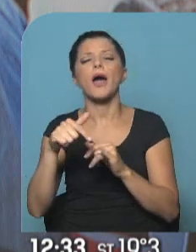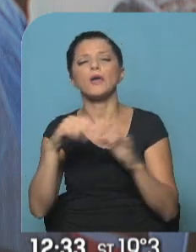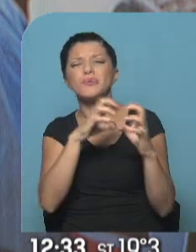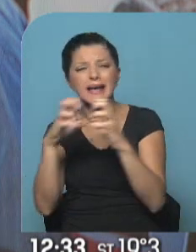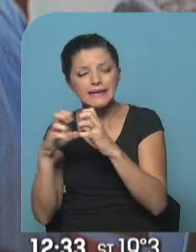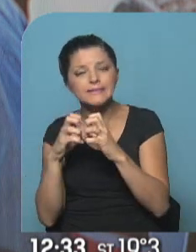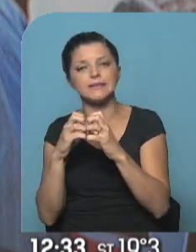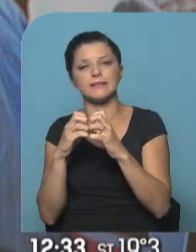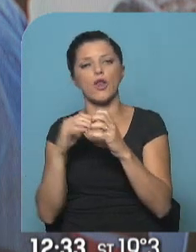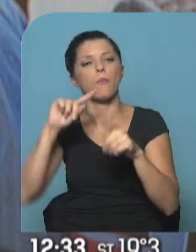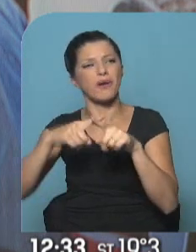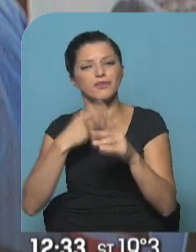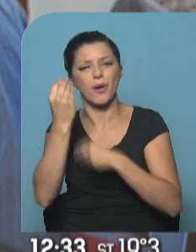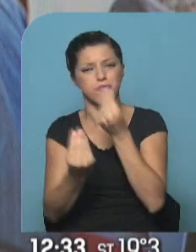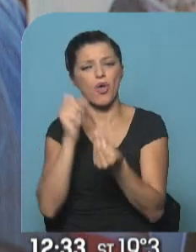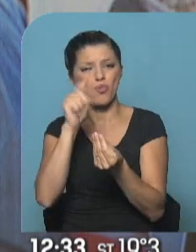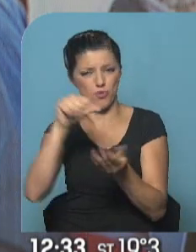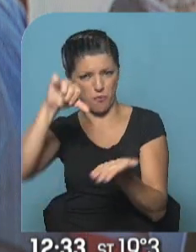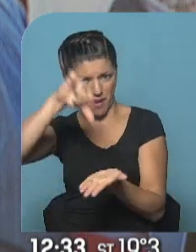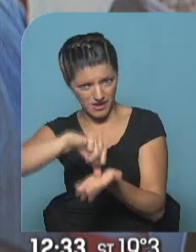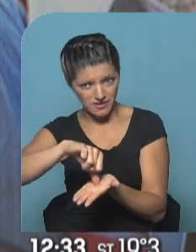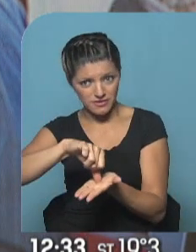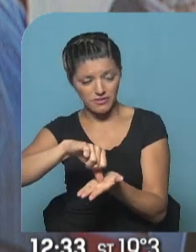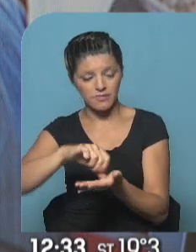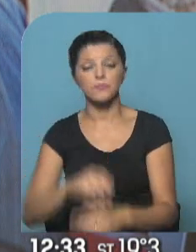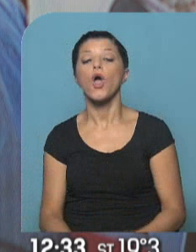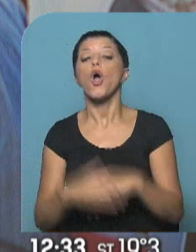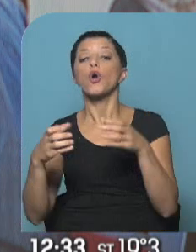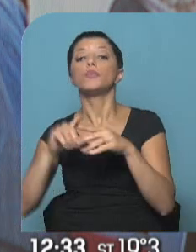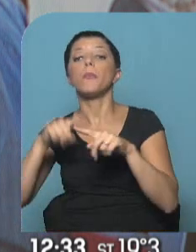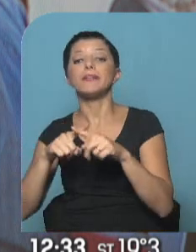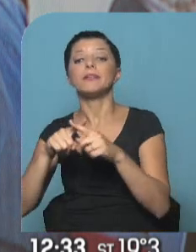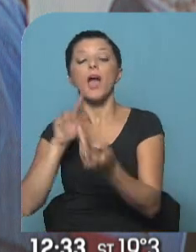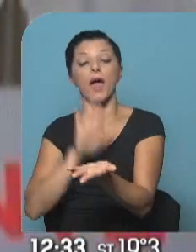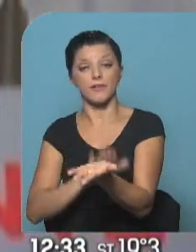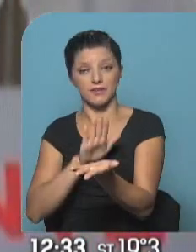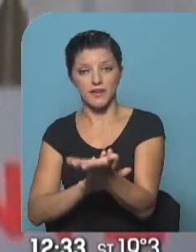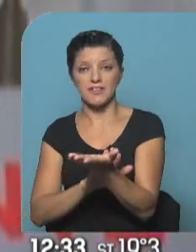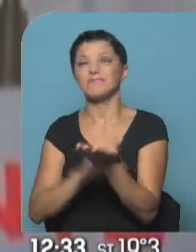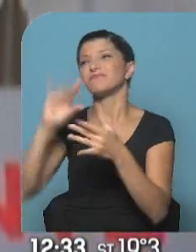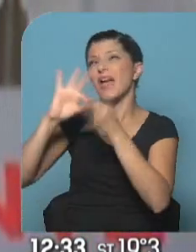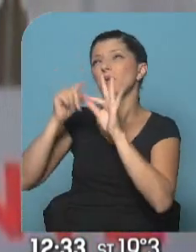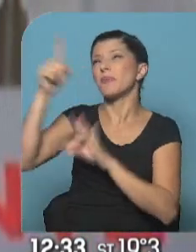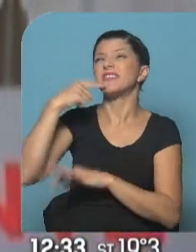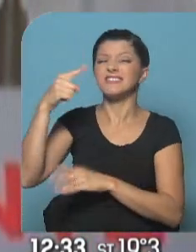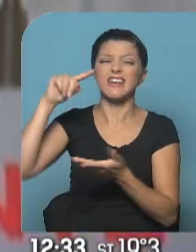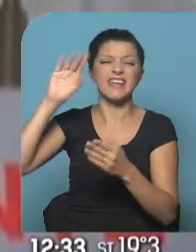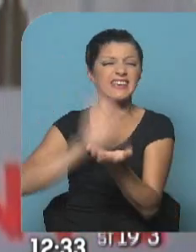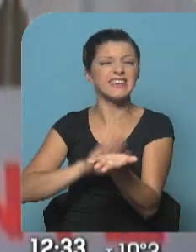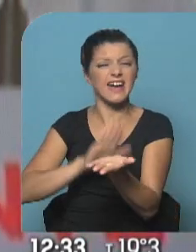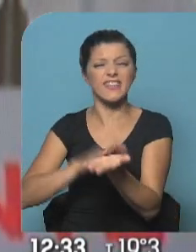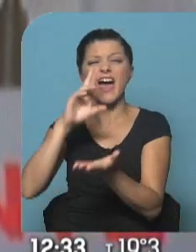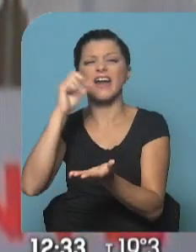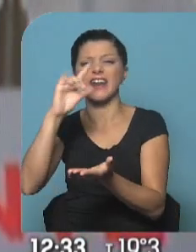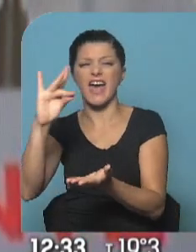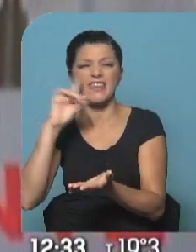evidente. En este caso la expresión es el ascenso de una fuerza de izquierda que en Europa llamarían de izquierda radical, es decir, casi antisistema, una